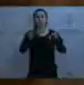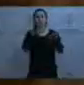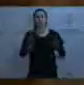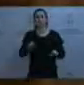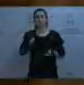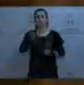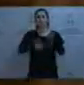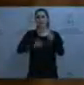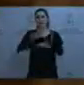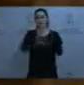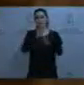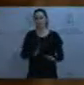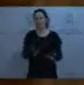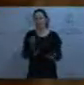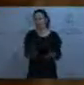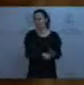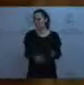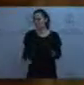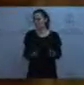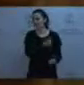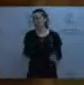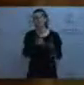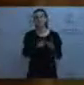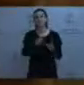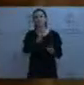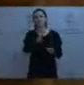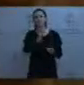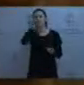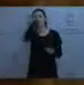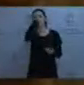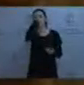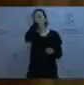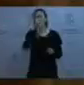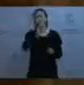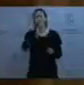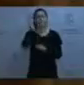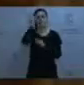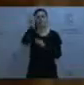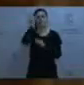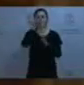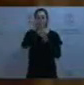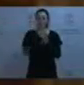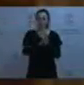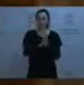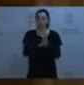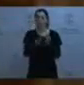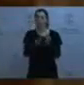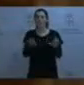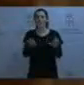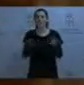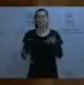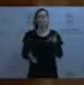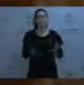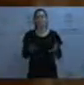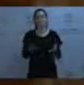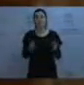lo segundo que le quería preguntar es qué opina o si piensa tomar alguna medida con respecto a